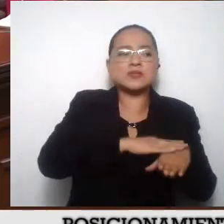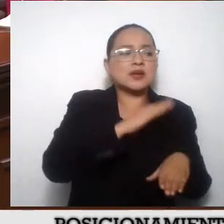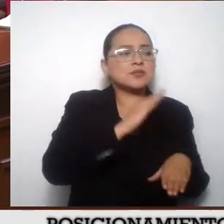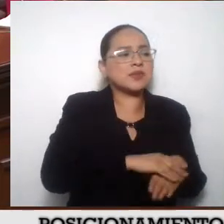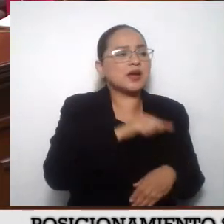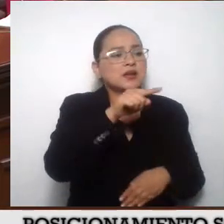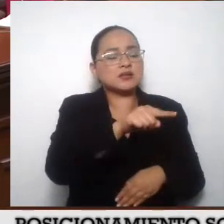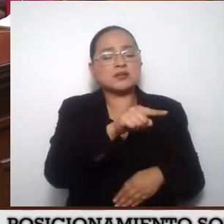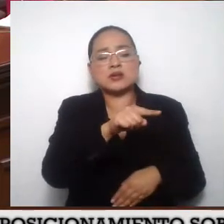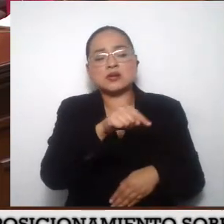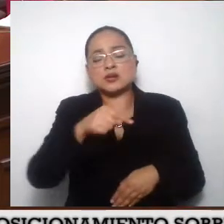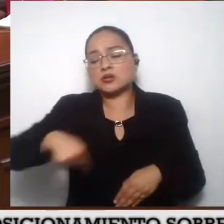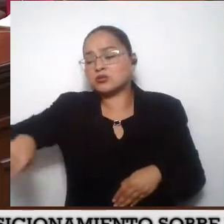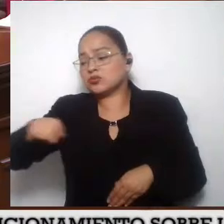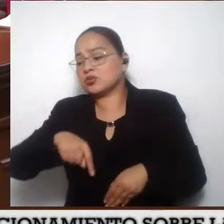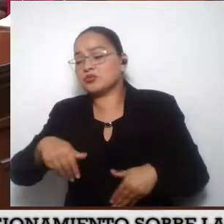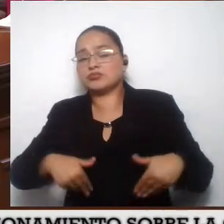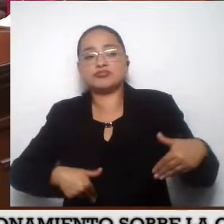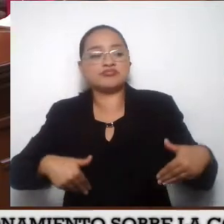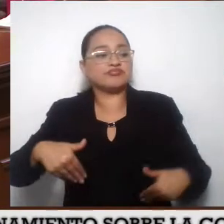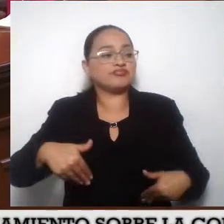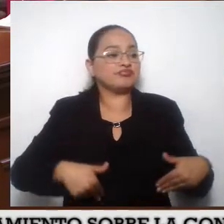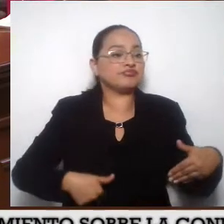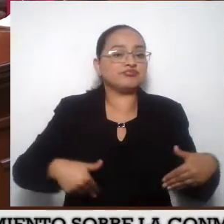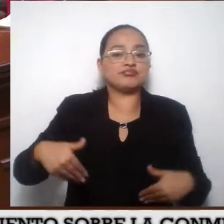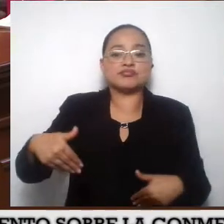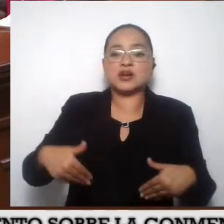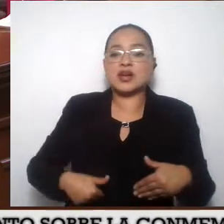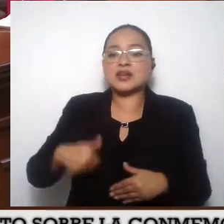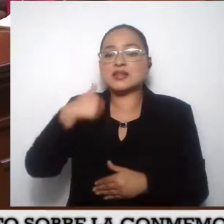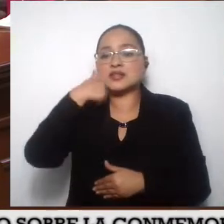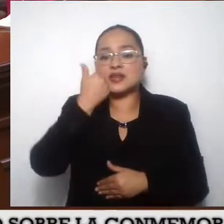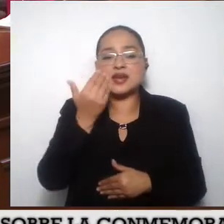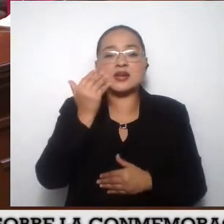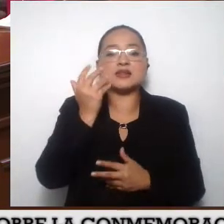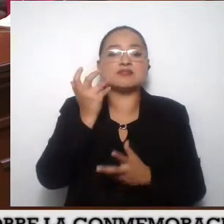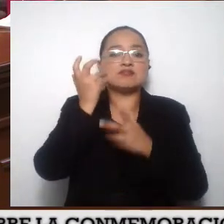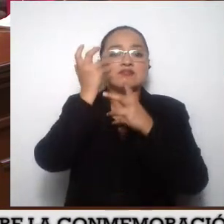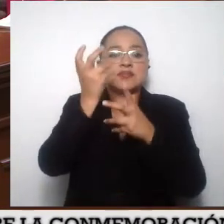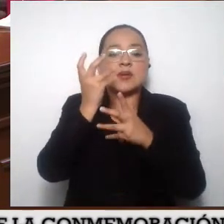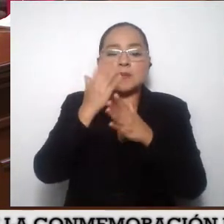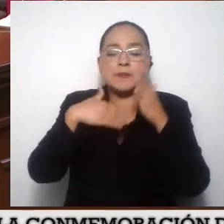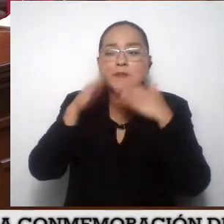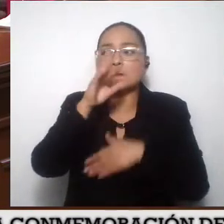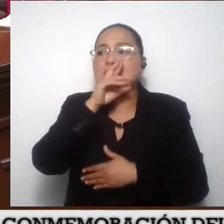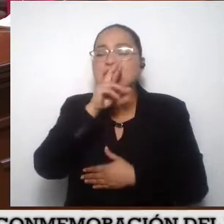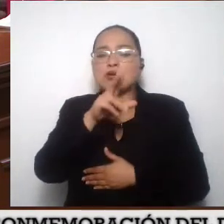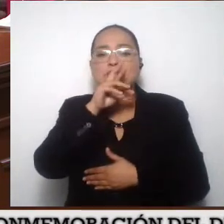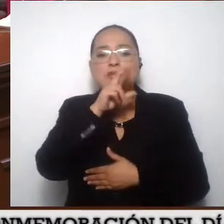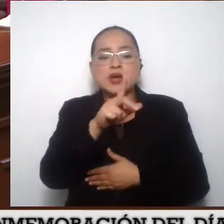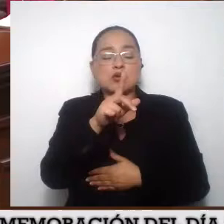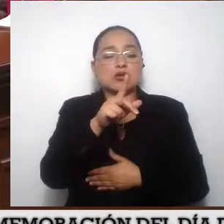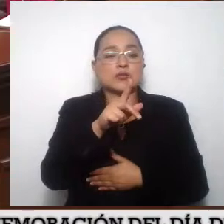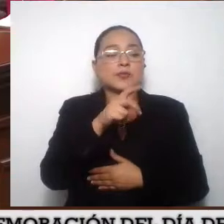inconformidad y deseos de mejorar de la clase trabajadora, y vimos que en el año